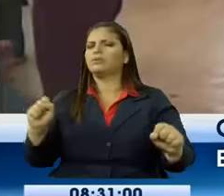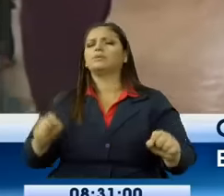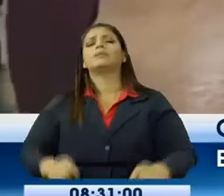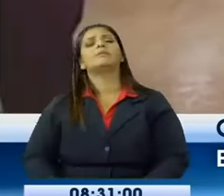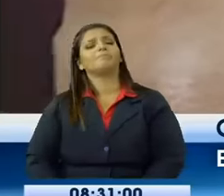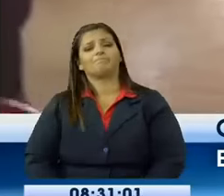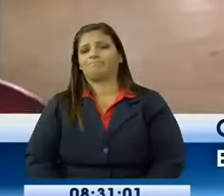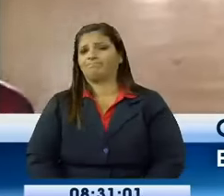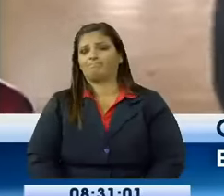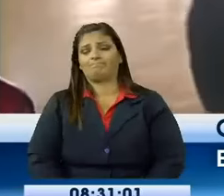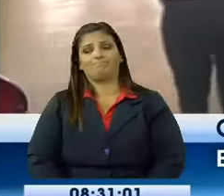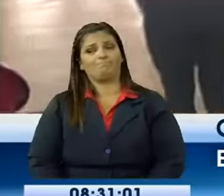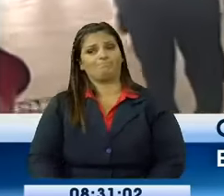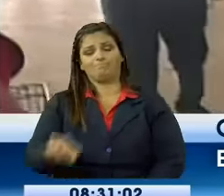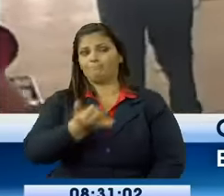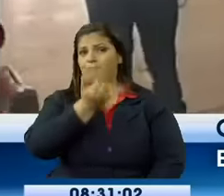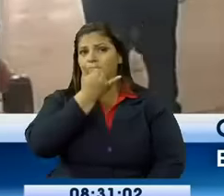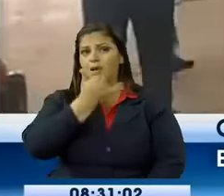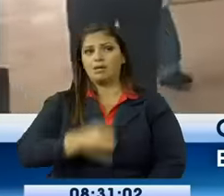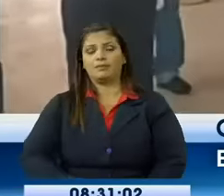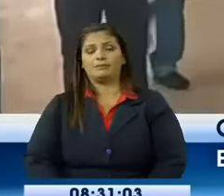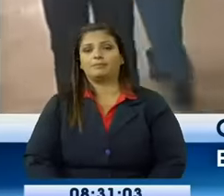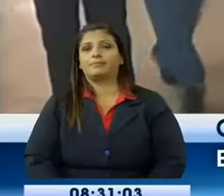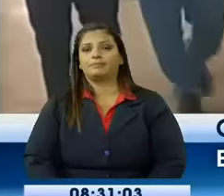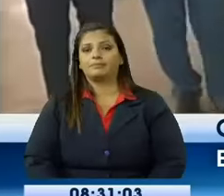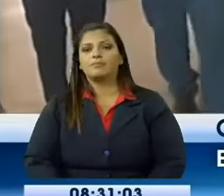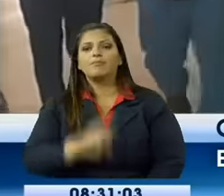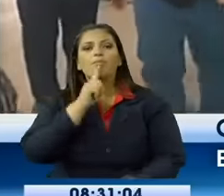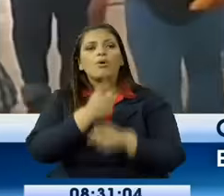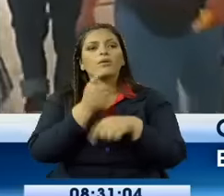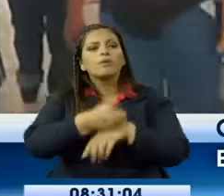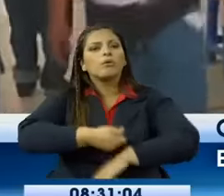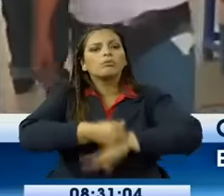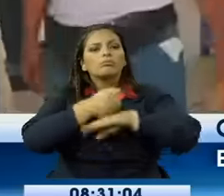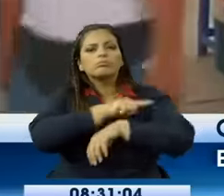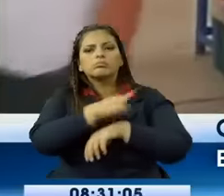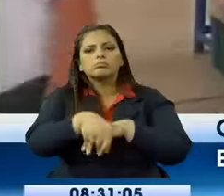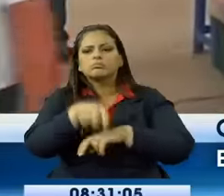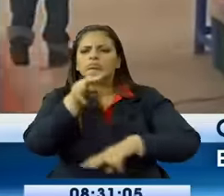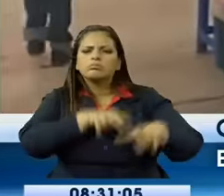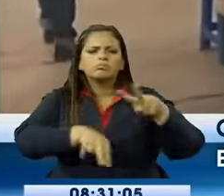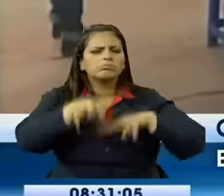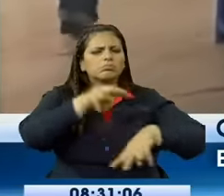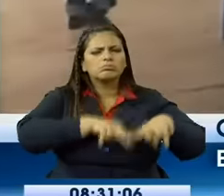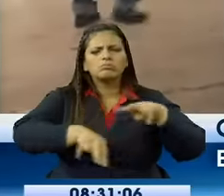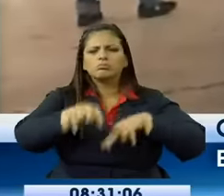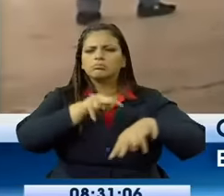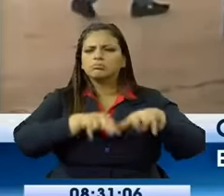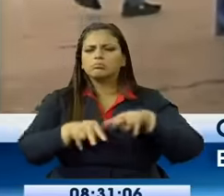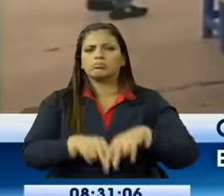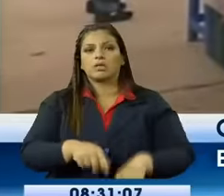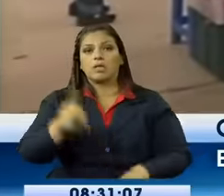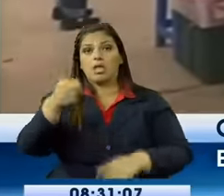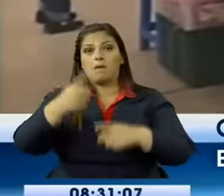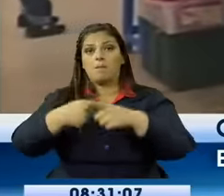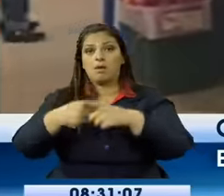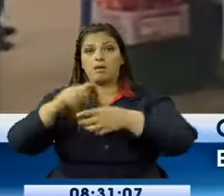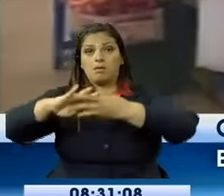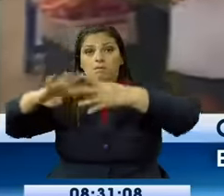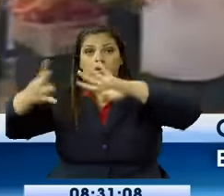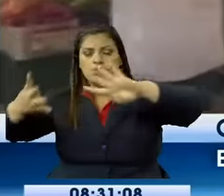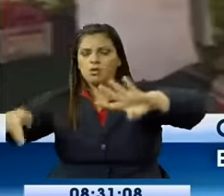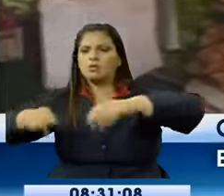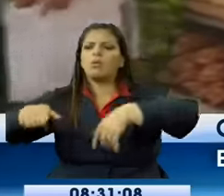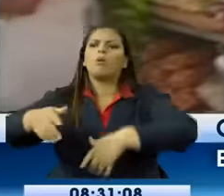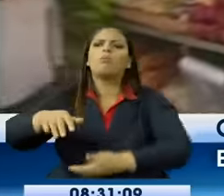debería ser así, y por eso estamos para controlarlo, pues. Para ir de inmediato al mercado de mayoristas y tomar las acciones pertinentes, porque